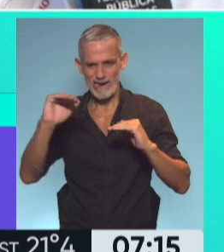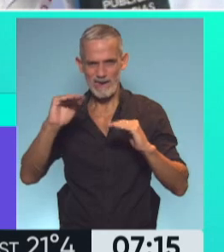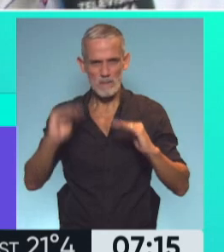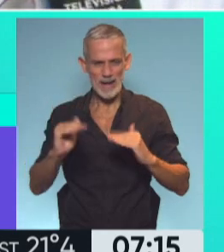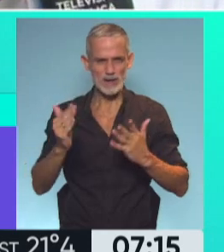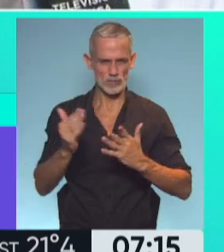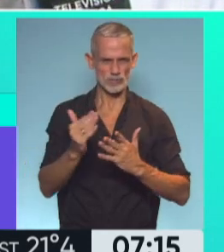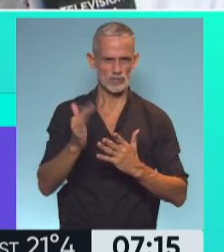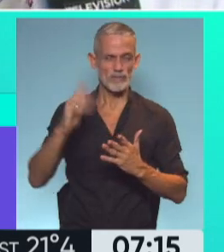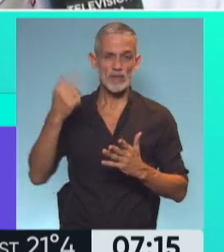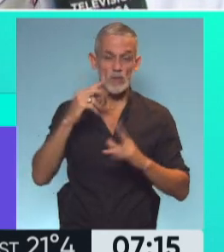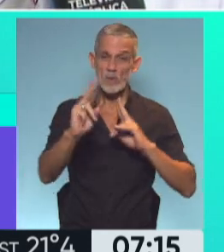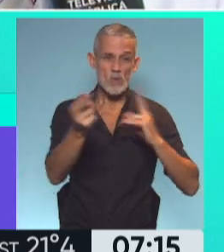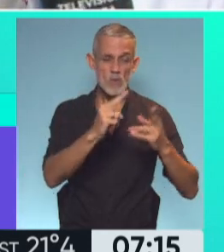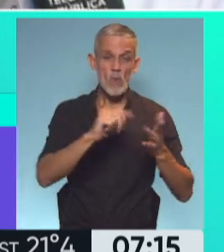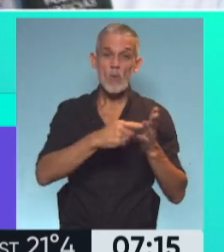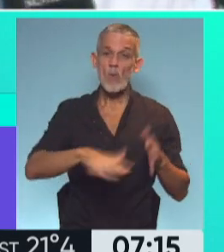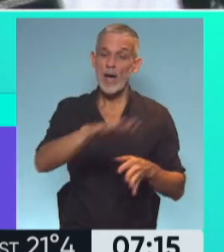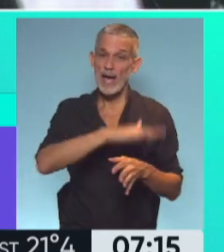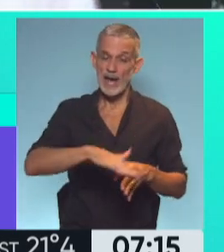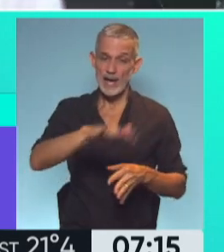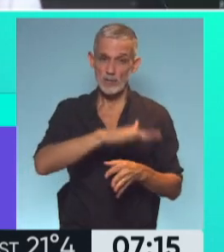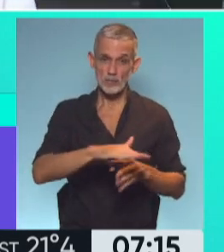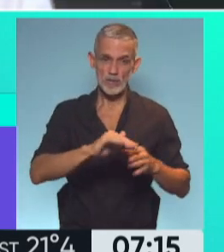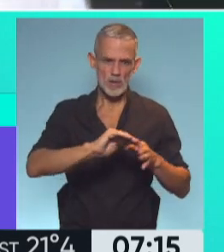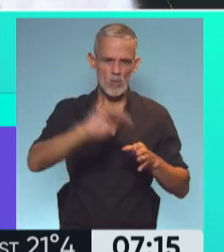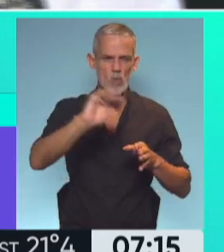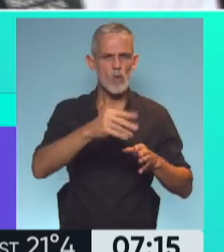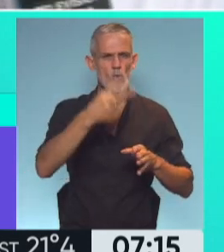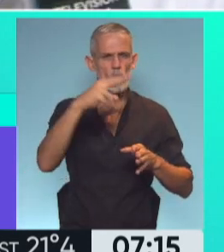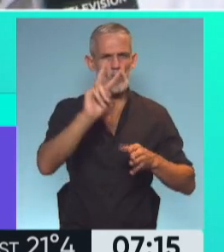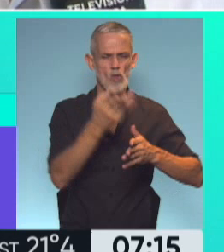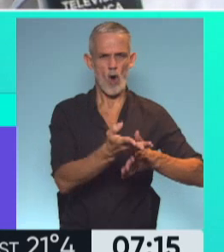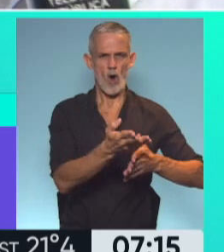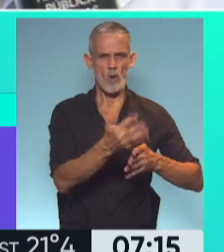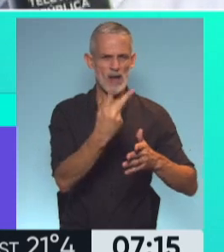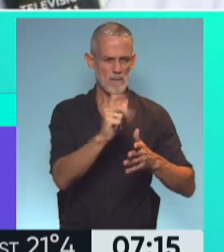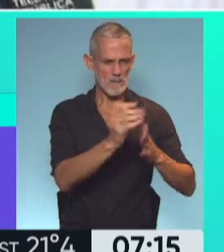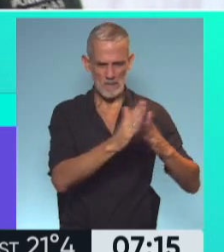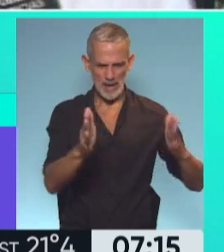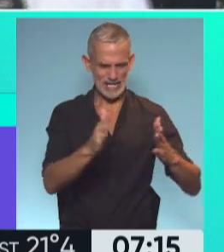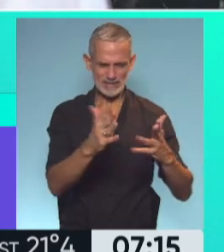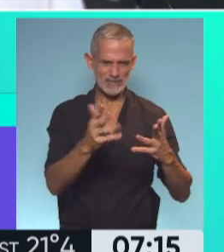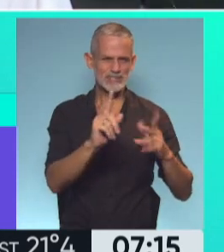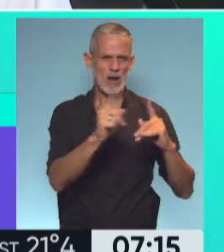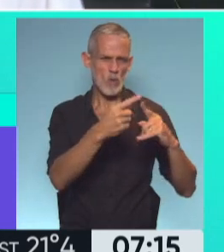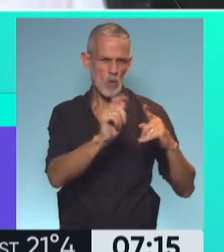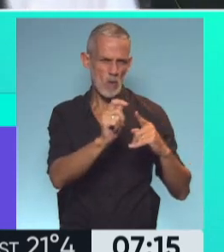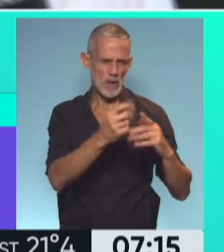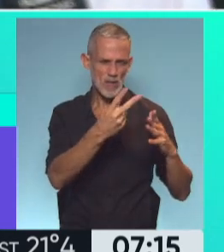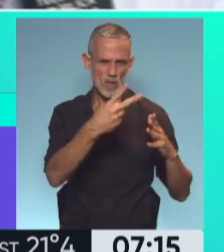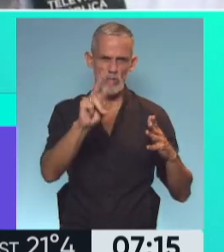un aumento de la letalidad en la ciudad de Buenos Aires que prácticamente duplicó en pocos meses. Y esto puede tener